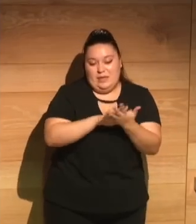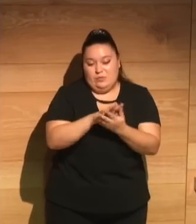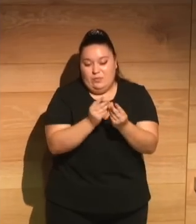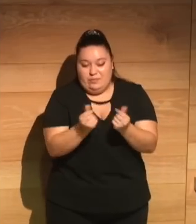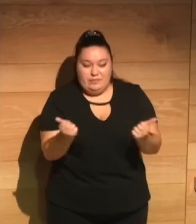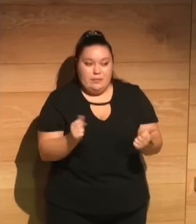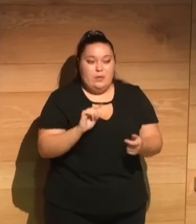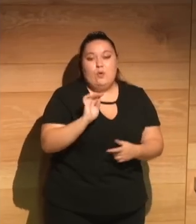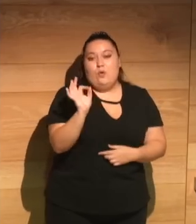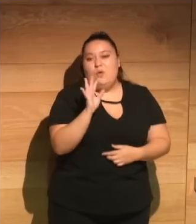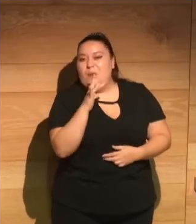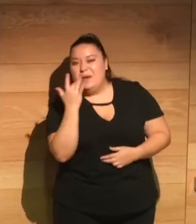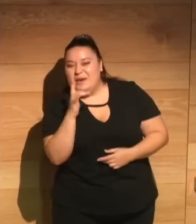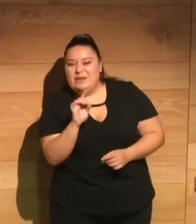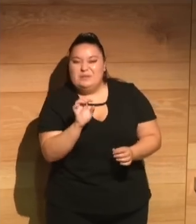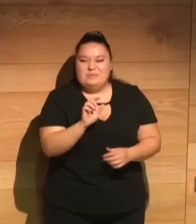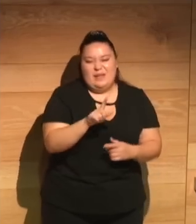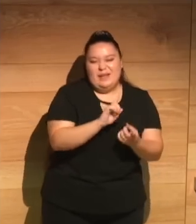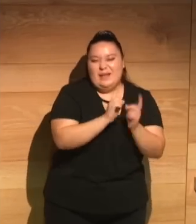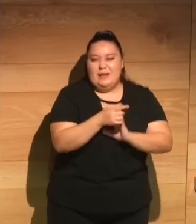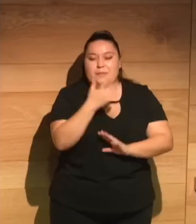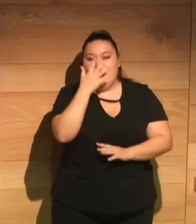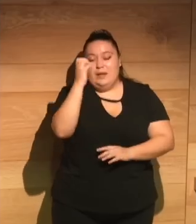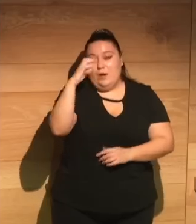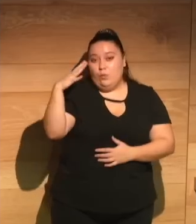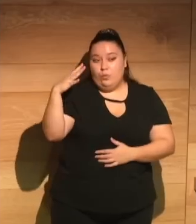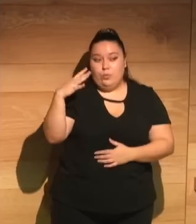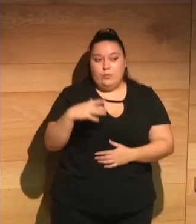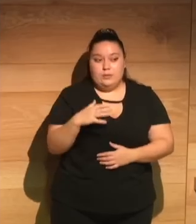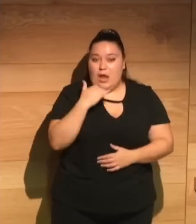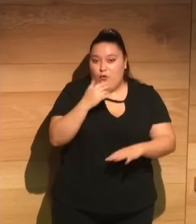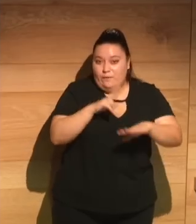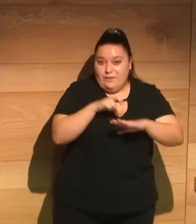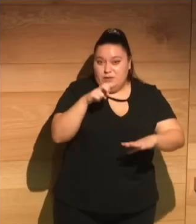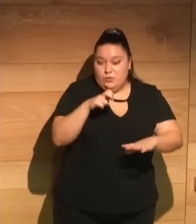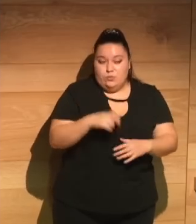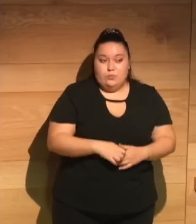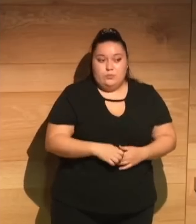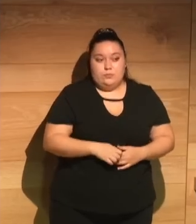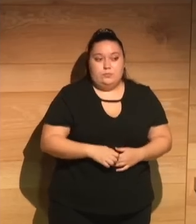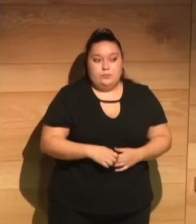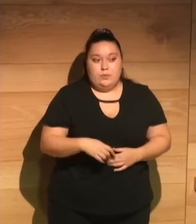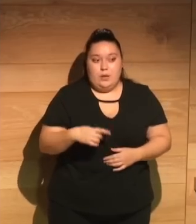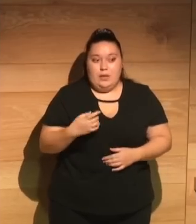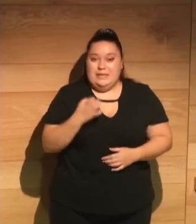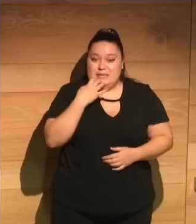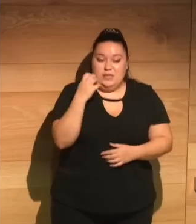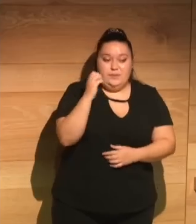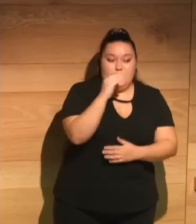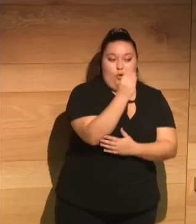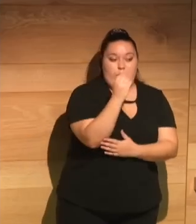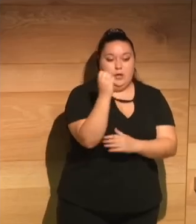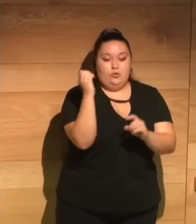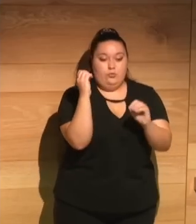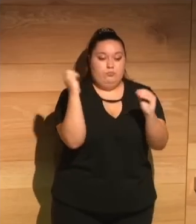vuelve como amarillo, que bueno, va creando, o sea, la luz, precisamente claro. Porque es física, genera en los objetos cosas. Incluso en la fotografía que